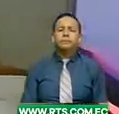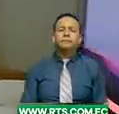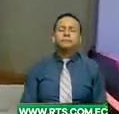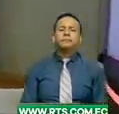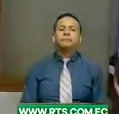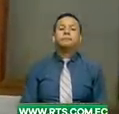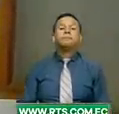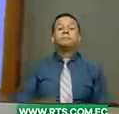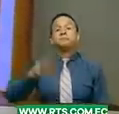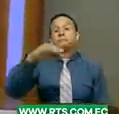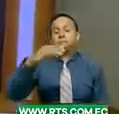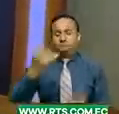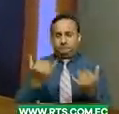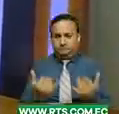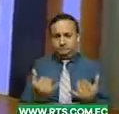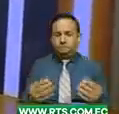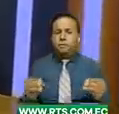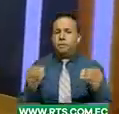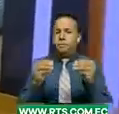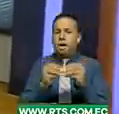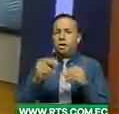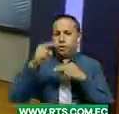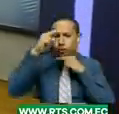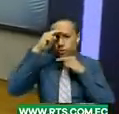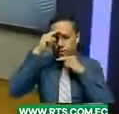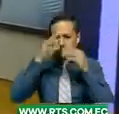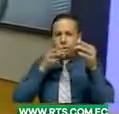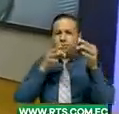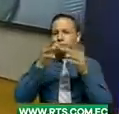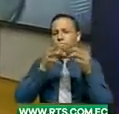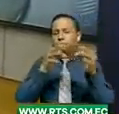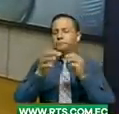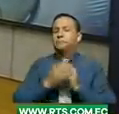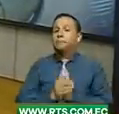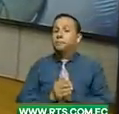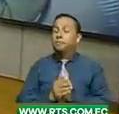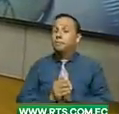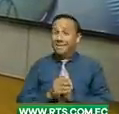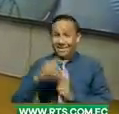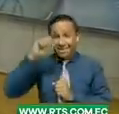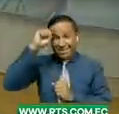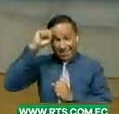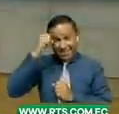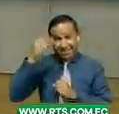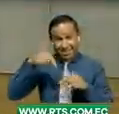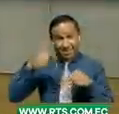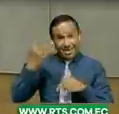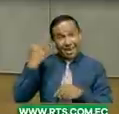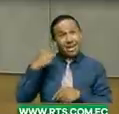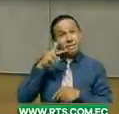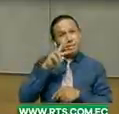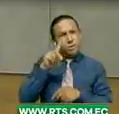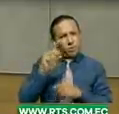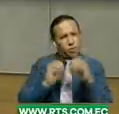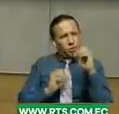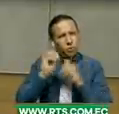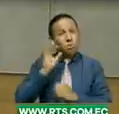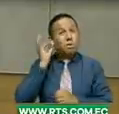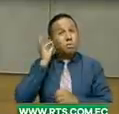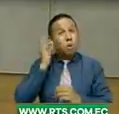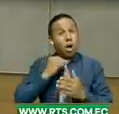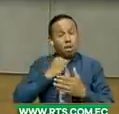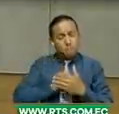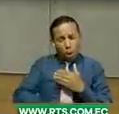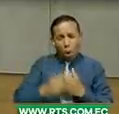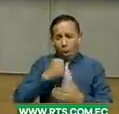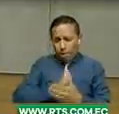Y bien, amigos, pasamos a otras noticias para contarles que los quintillizos nacidos en Guayaquil el pasado 21 de octubre